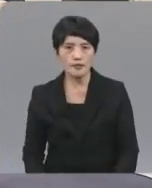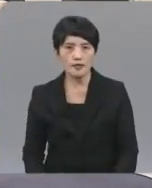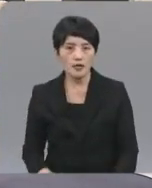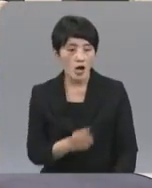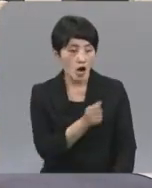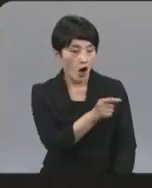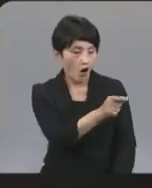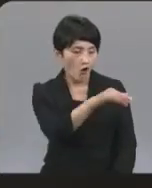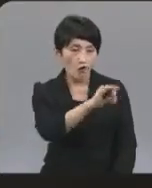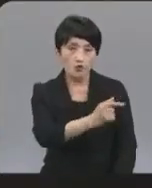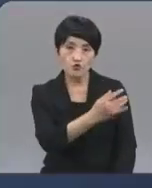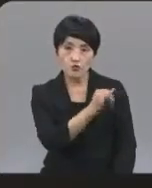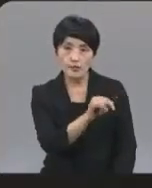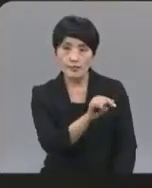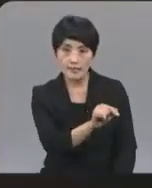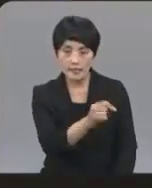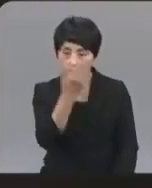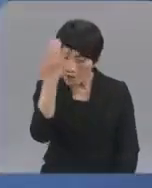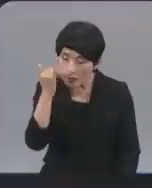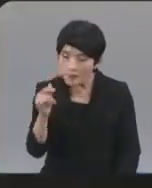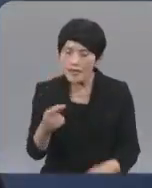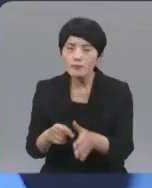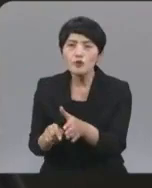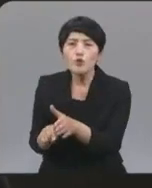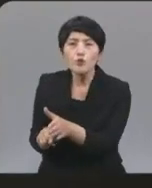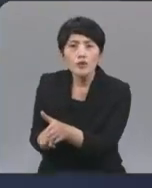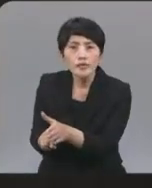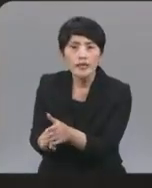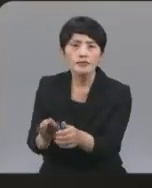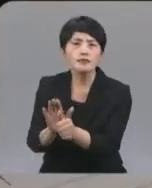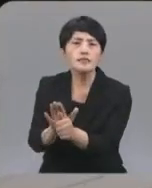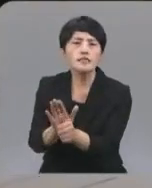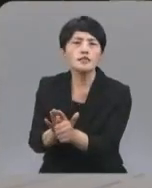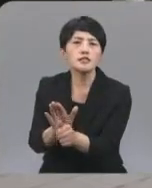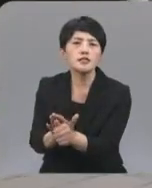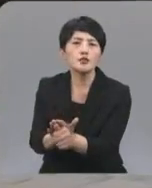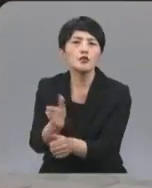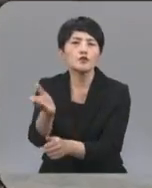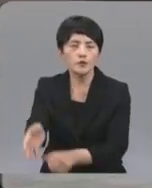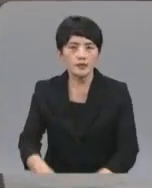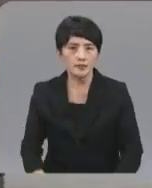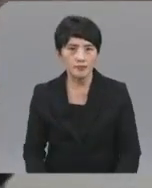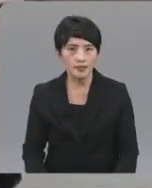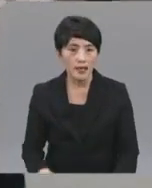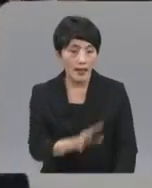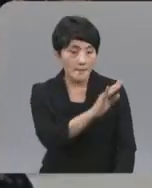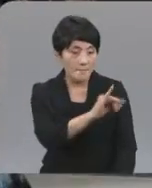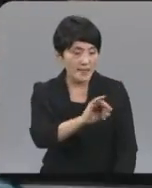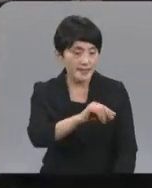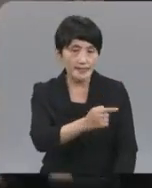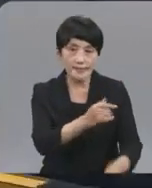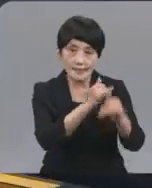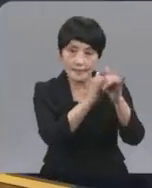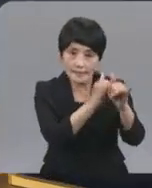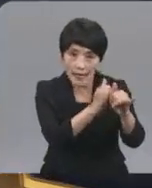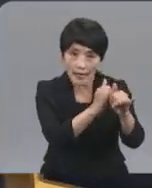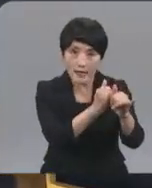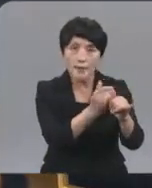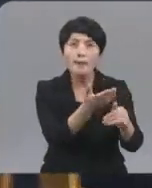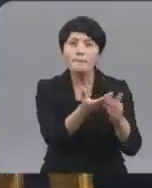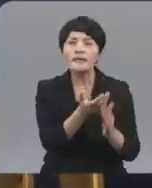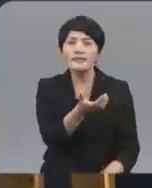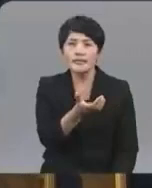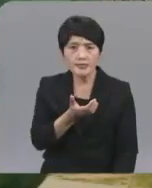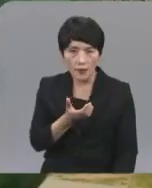se caracteriza por su apoyo a largo plazo a matemáticos emergentes inicialmente el Instituto ha seleccionado a tres matemáticos menores de